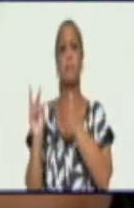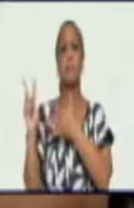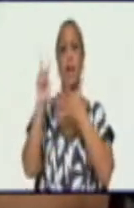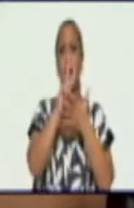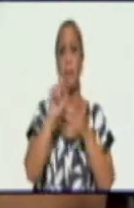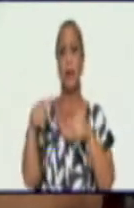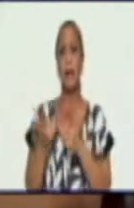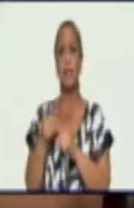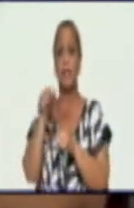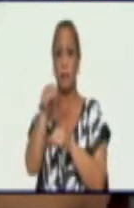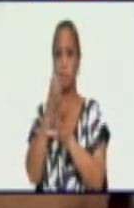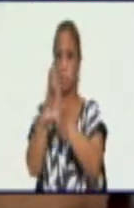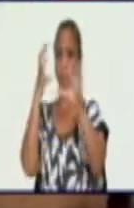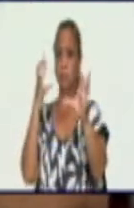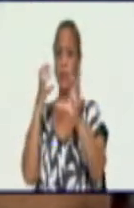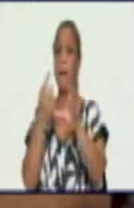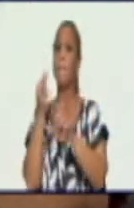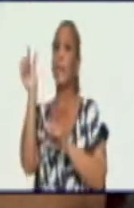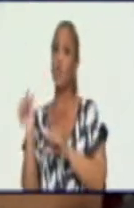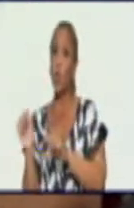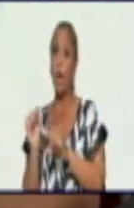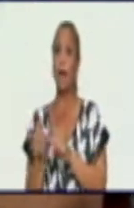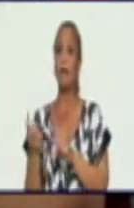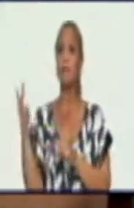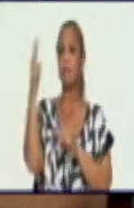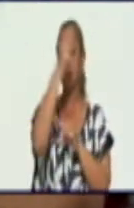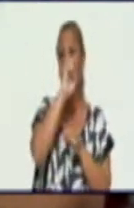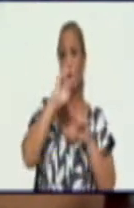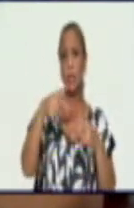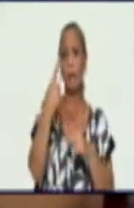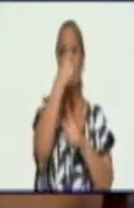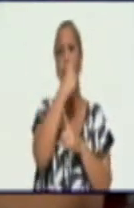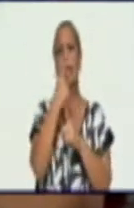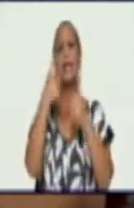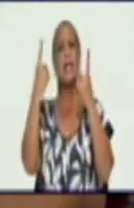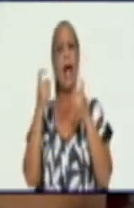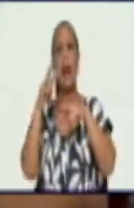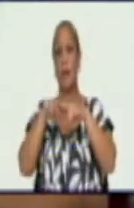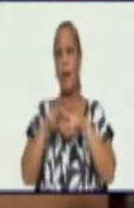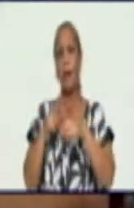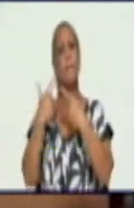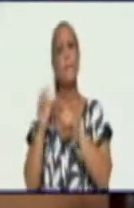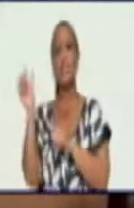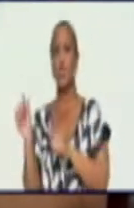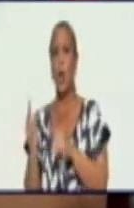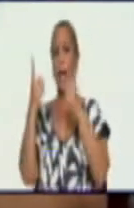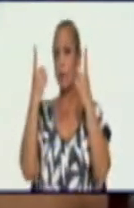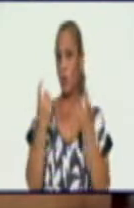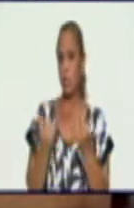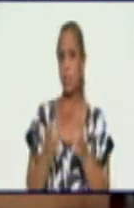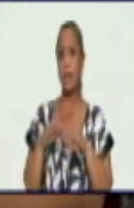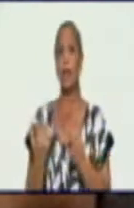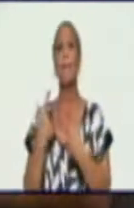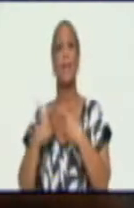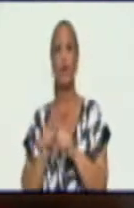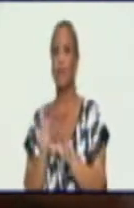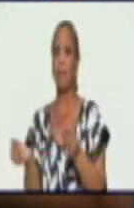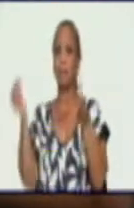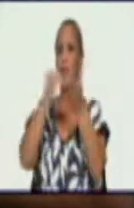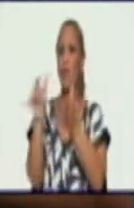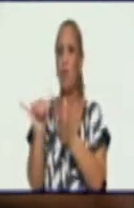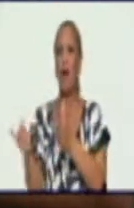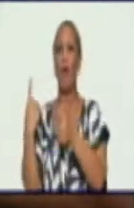que retornaban a La Habana, personas con necesidades, pero viajaban otras personas que no era necesario que estuvieran circulando. Por tanto, a partir de ahora,